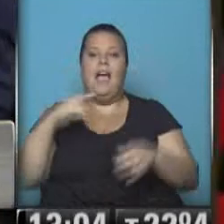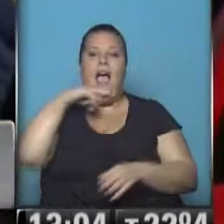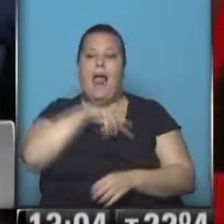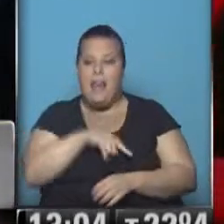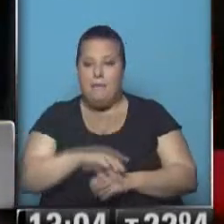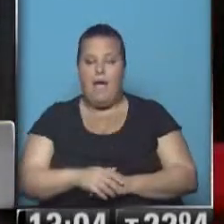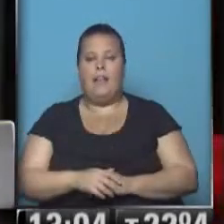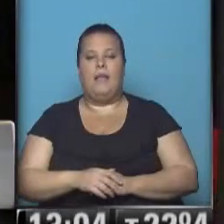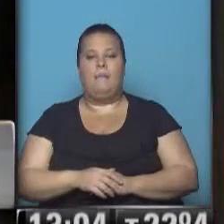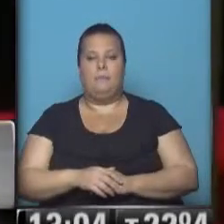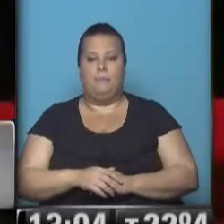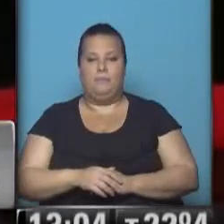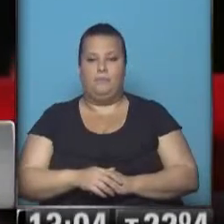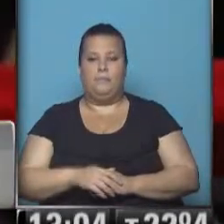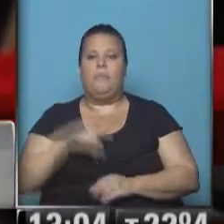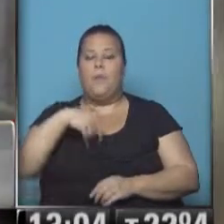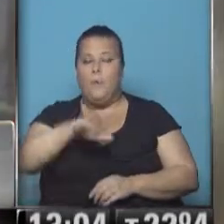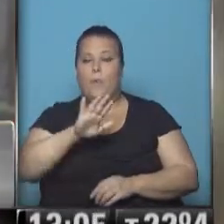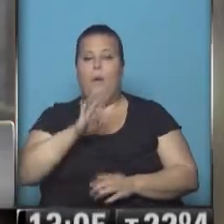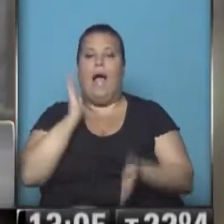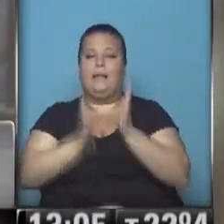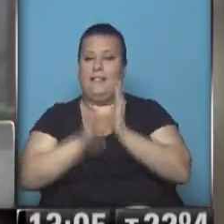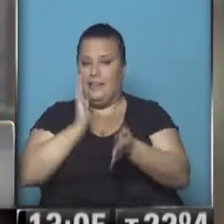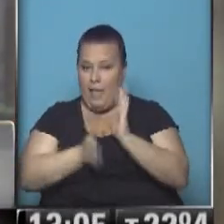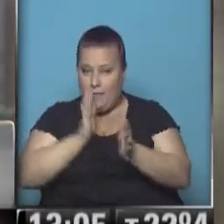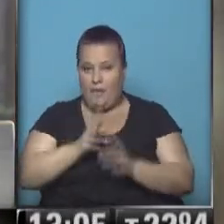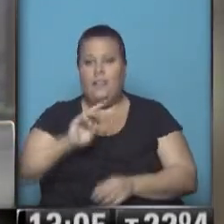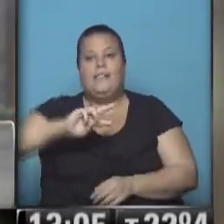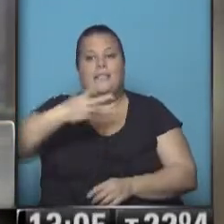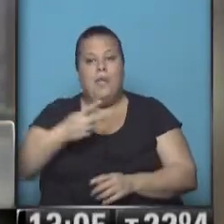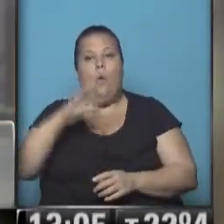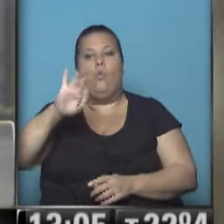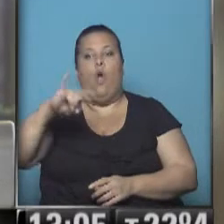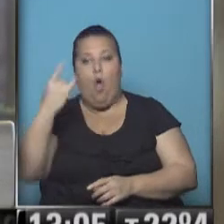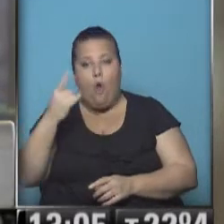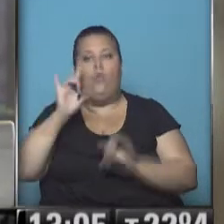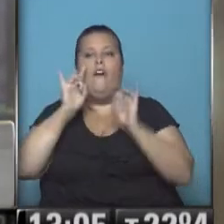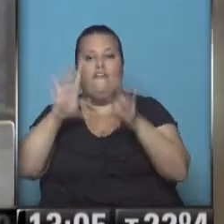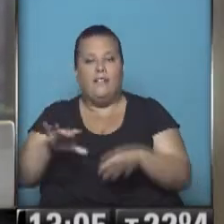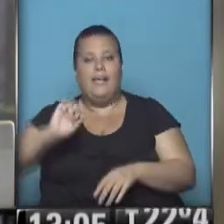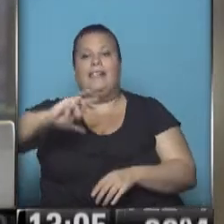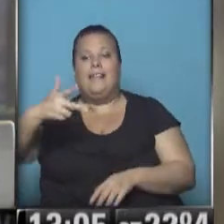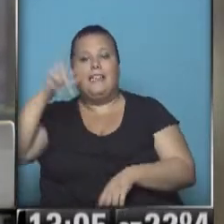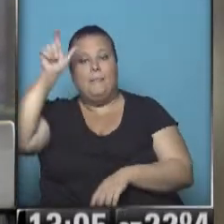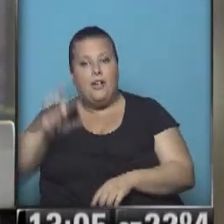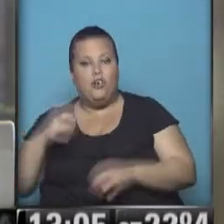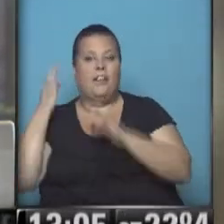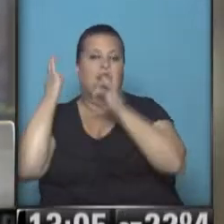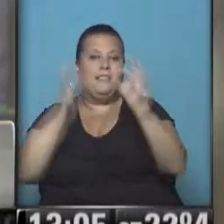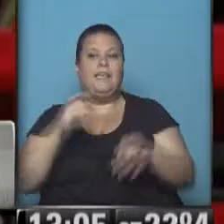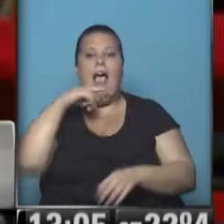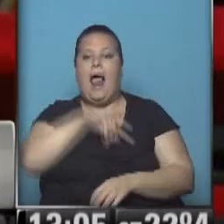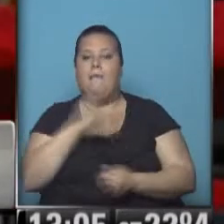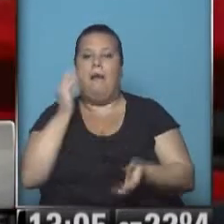de Leipzig, donde será sometido a tratamiento. Es el segundo miembro de las Naciones Unidas infectado y el tercer paciente que llega a Alemania